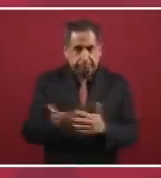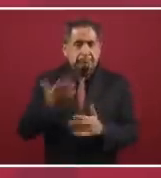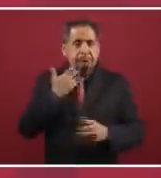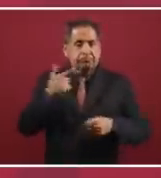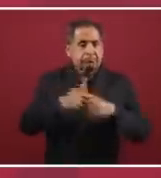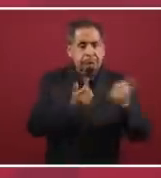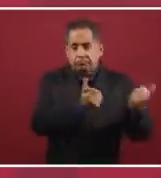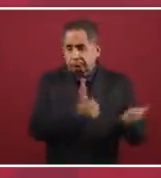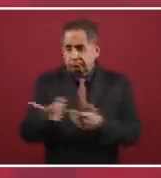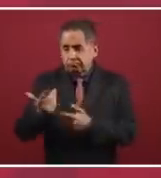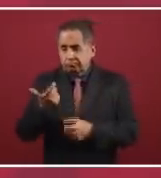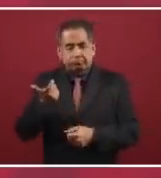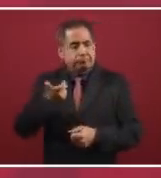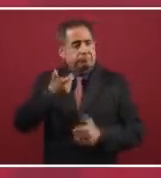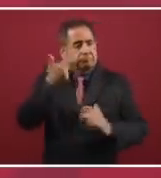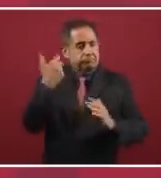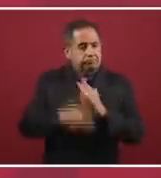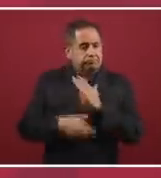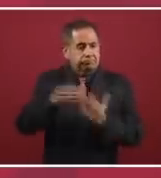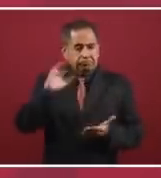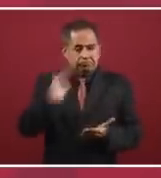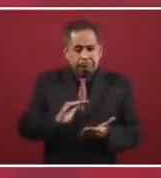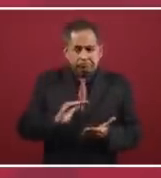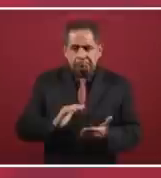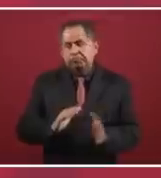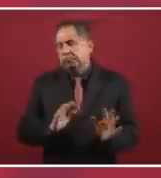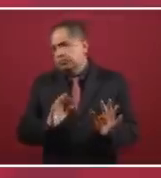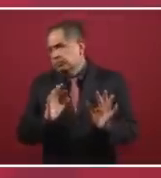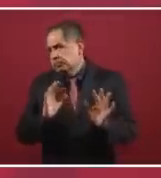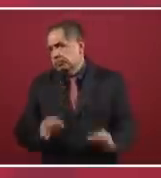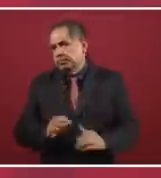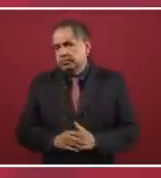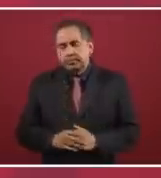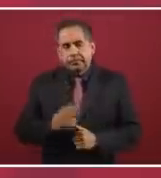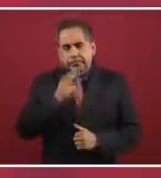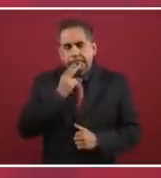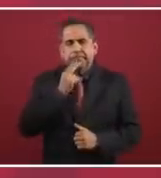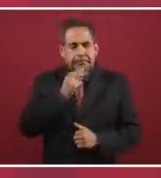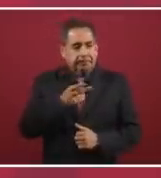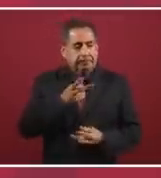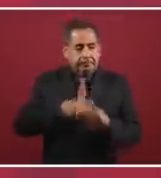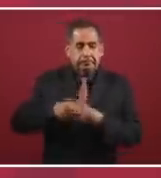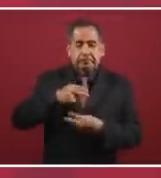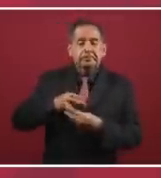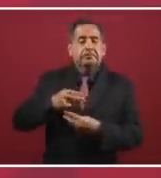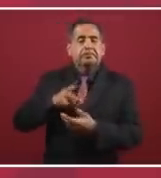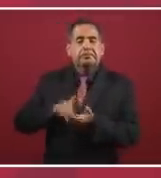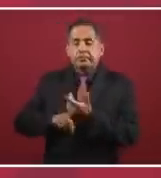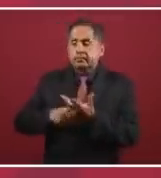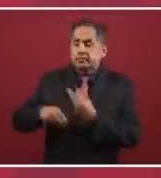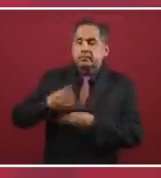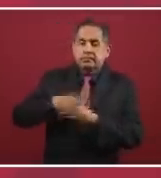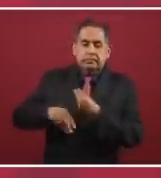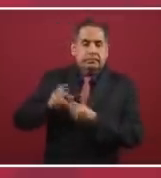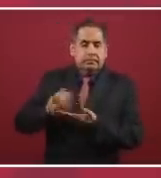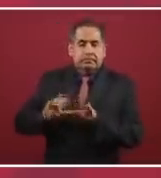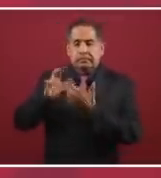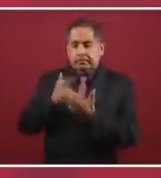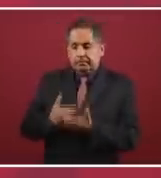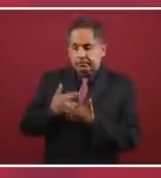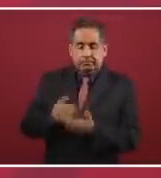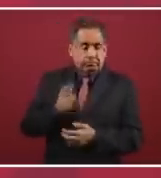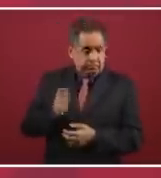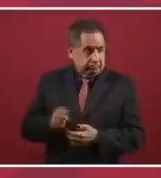gas y esto va a repercutir en que se